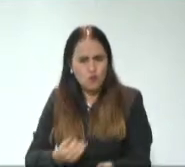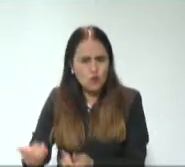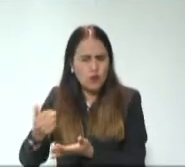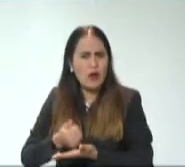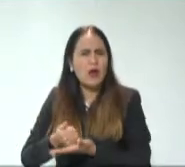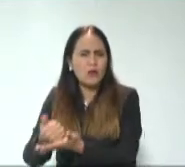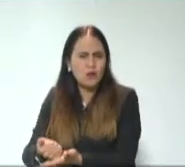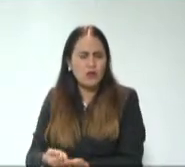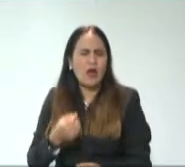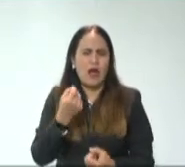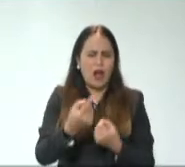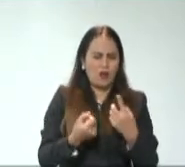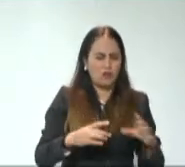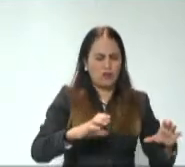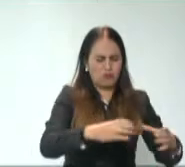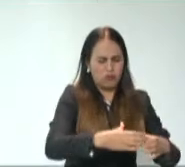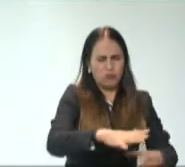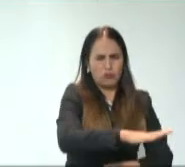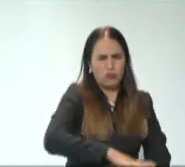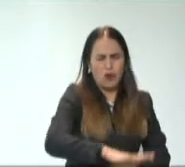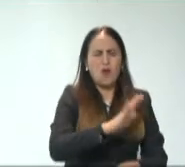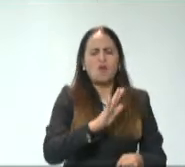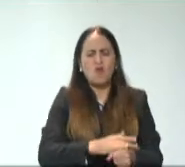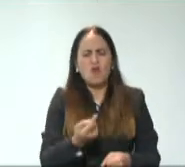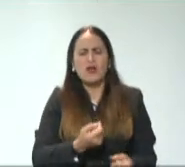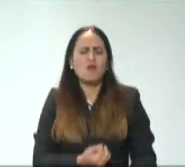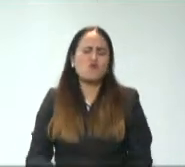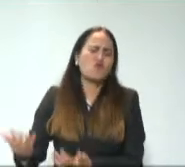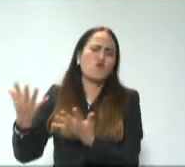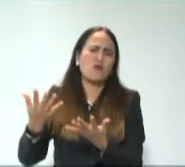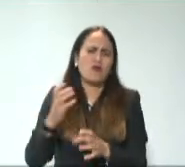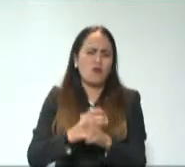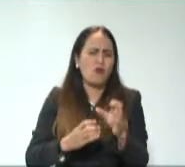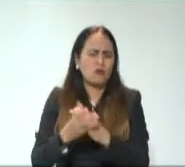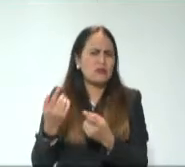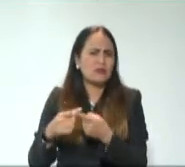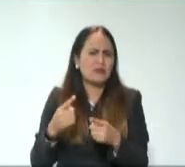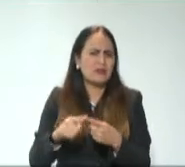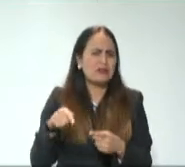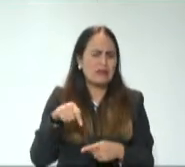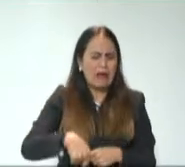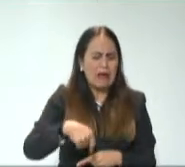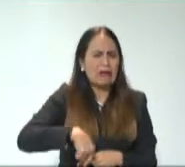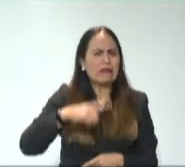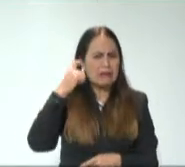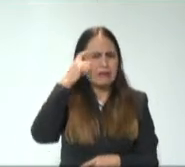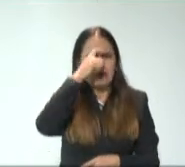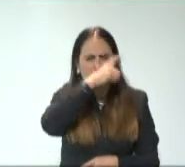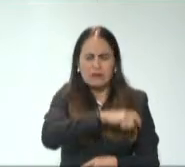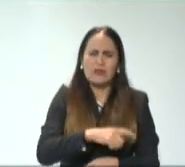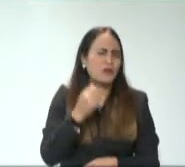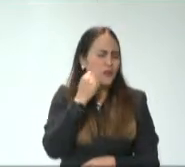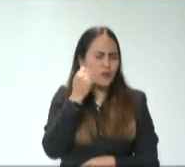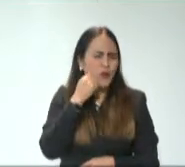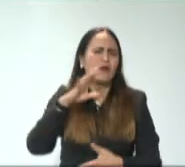tenemos escenarios locales muy críticos pero al final de cuentas estamos en una región en un continente y la